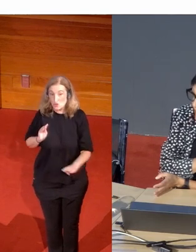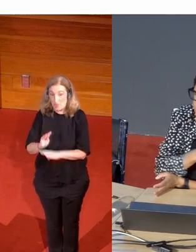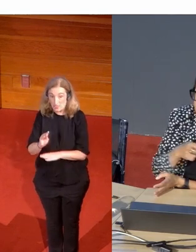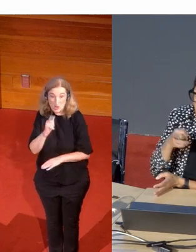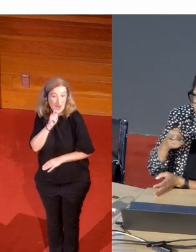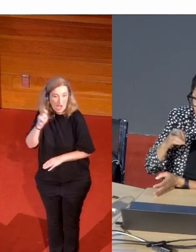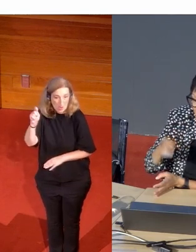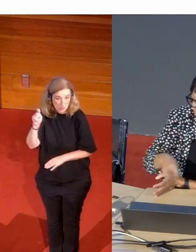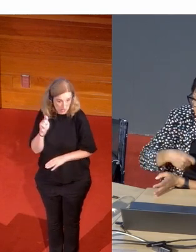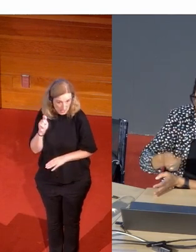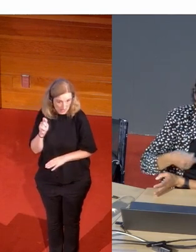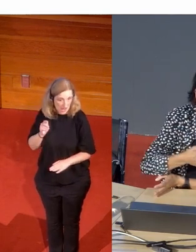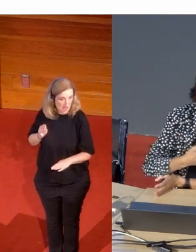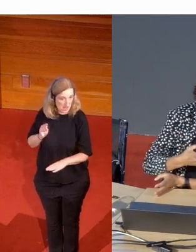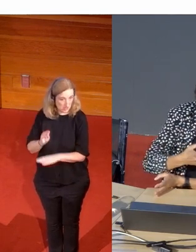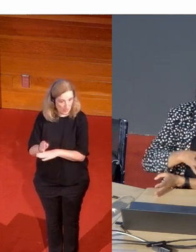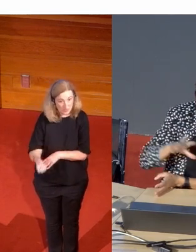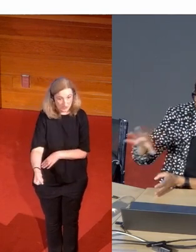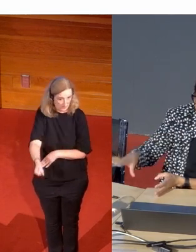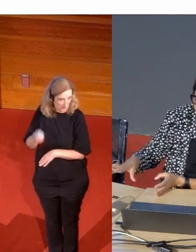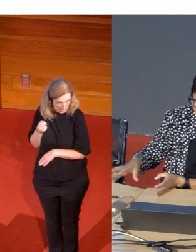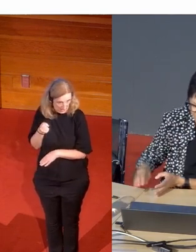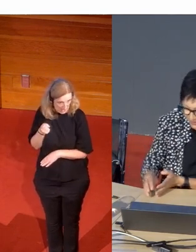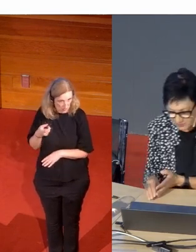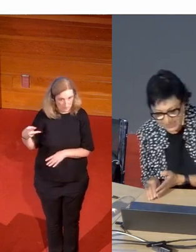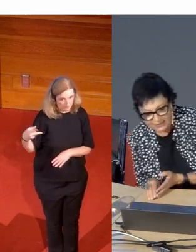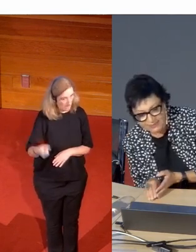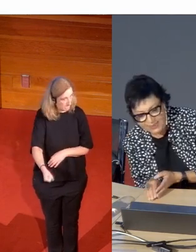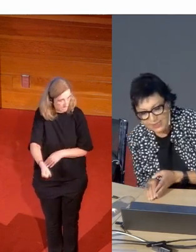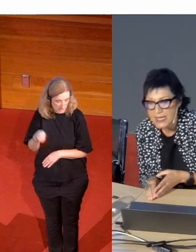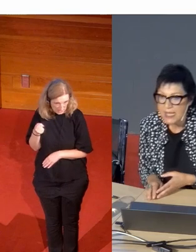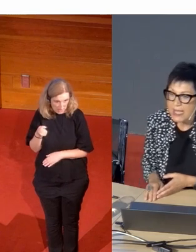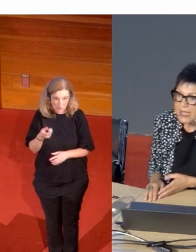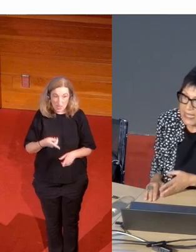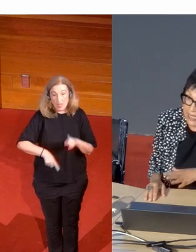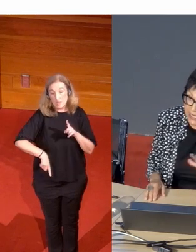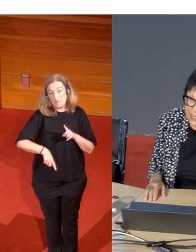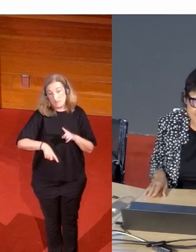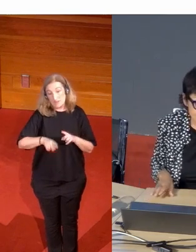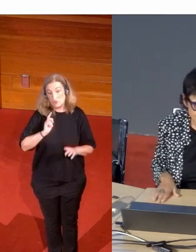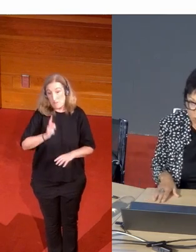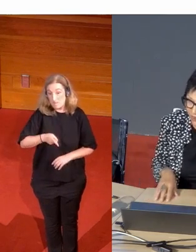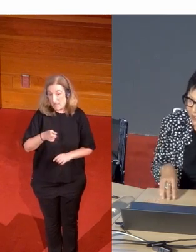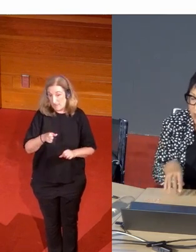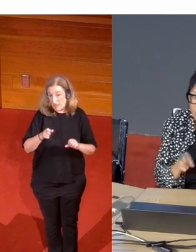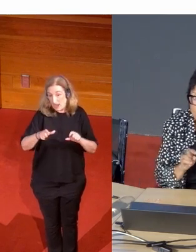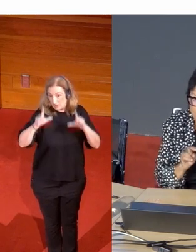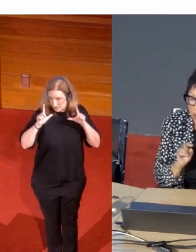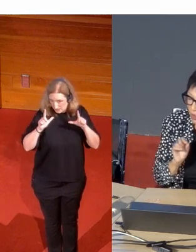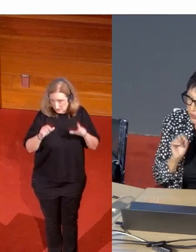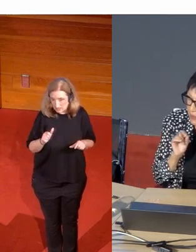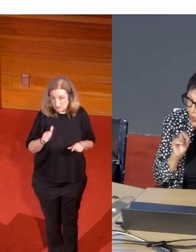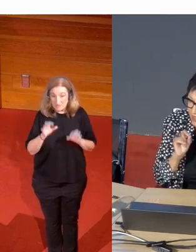Ucrania Porque además normalmente todo lo que son partidas económicas dependen de la cámara de representantes y en el senado